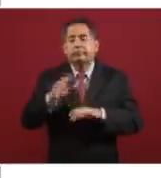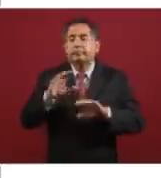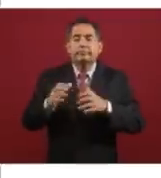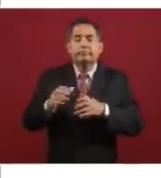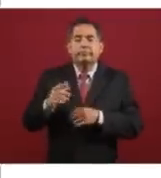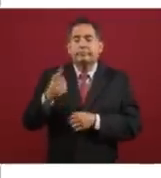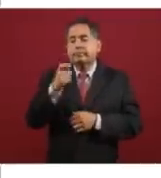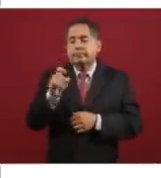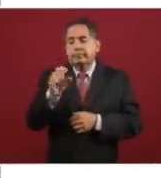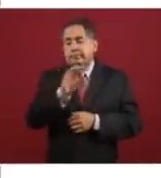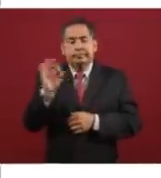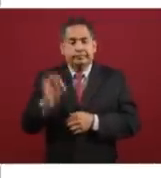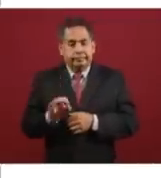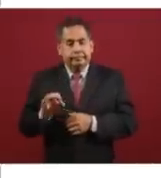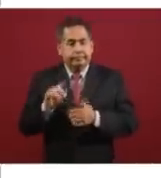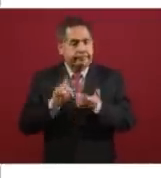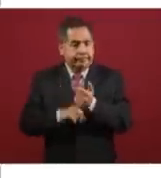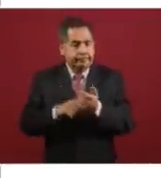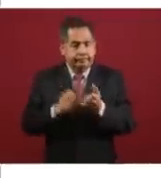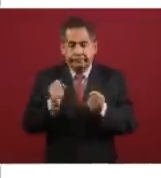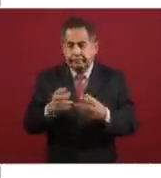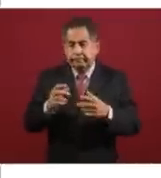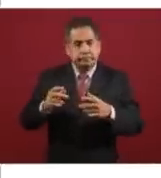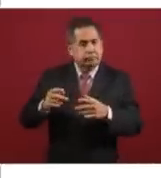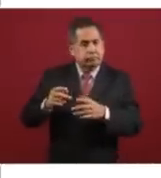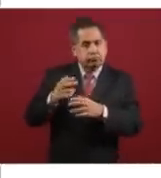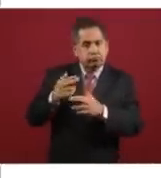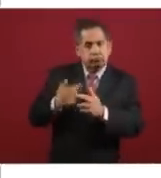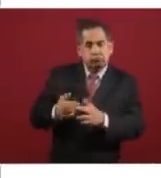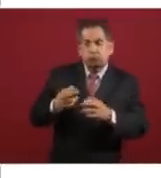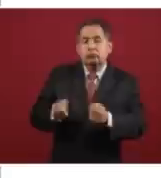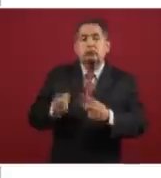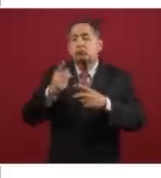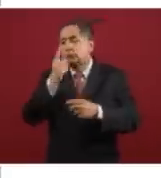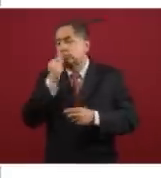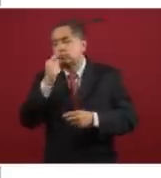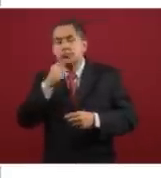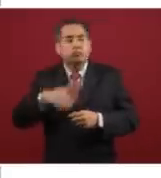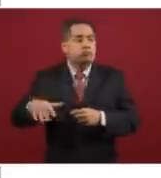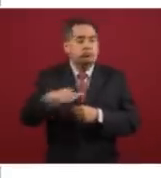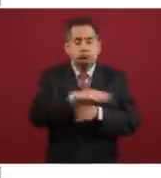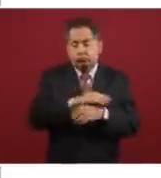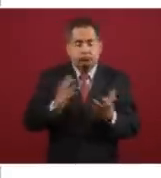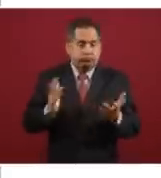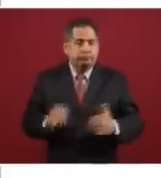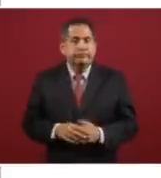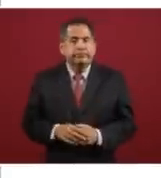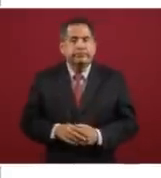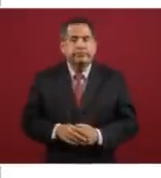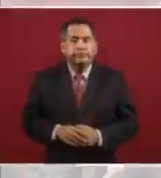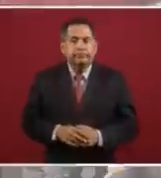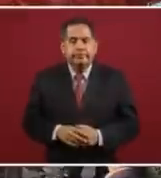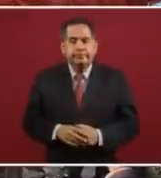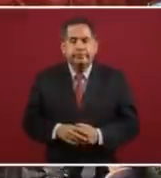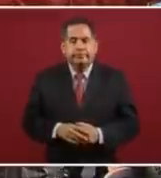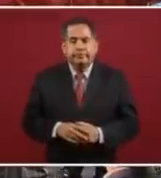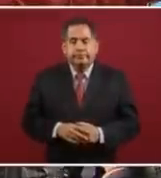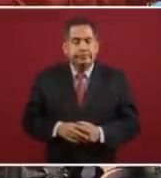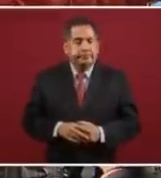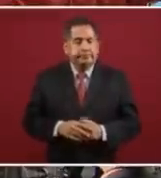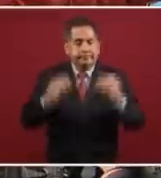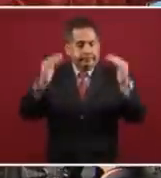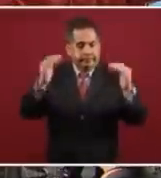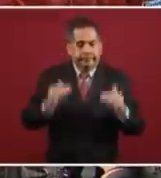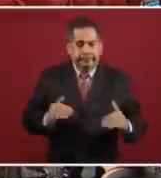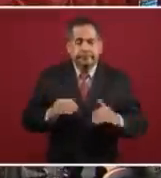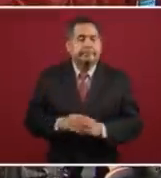de 100% de superávit en el número de policías. El siguiente cuadro,